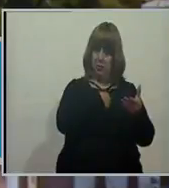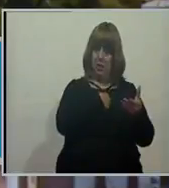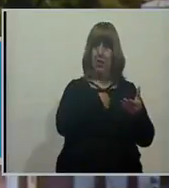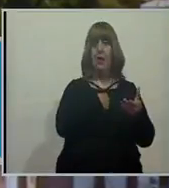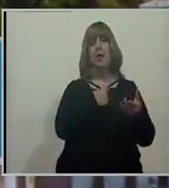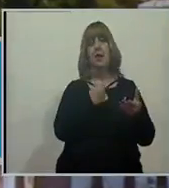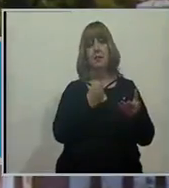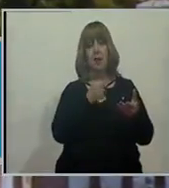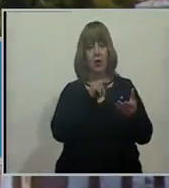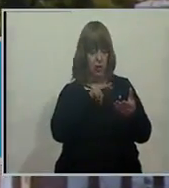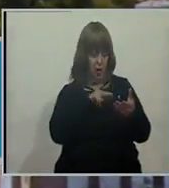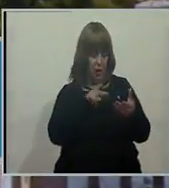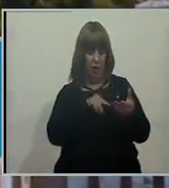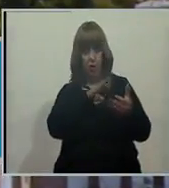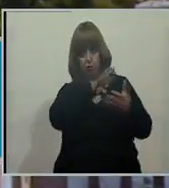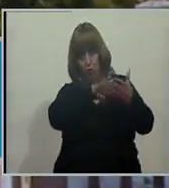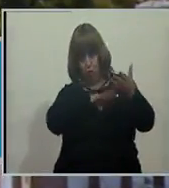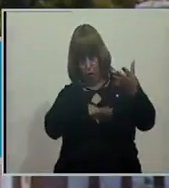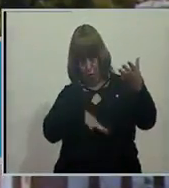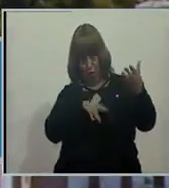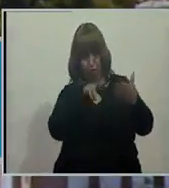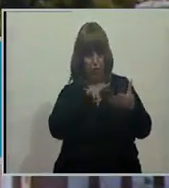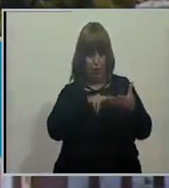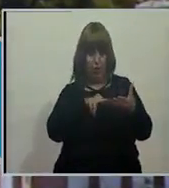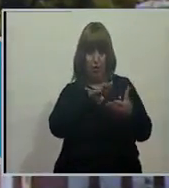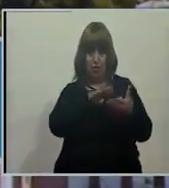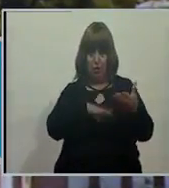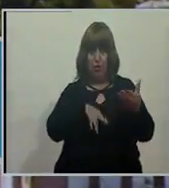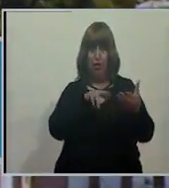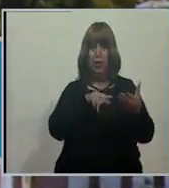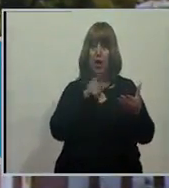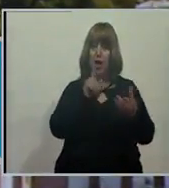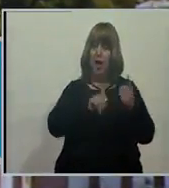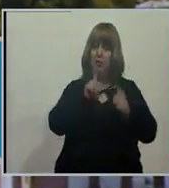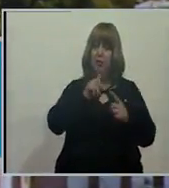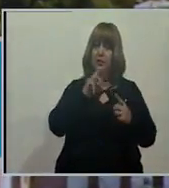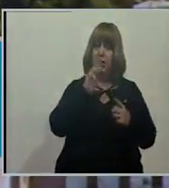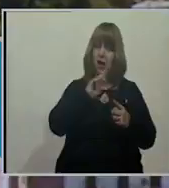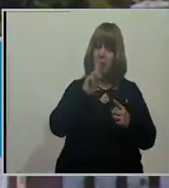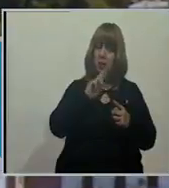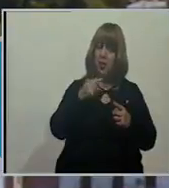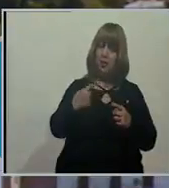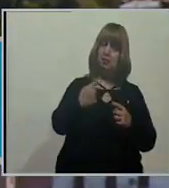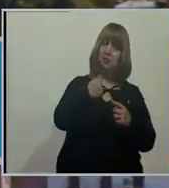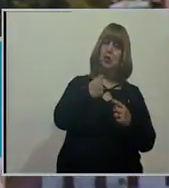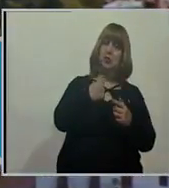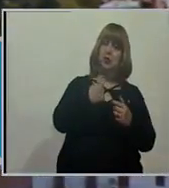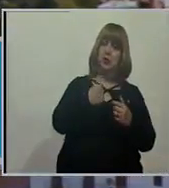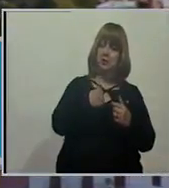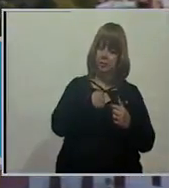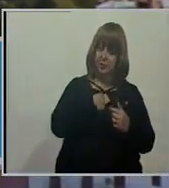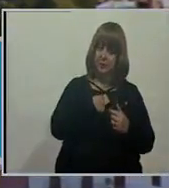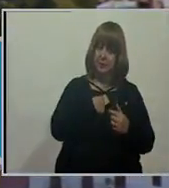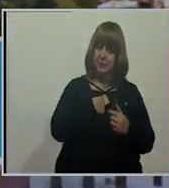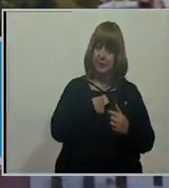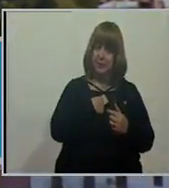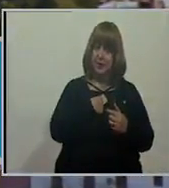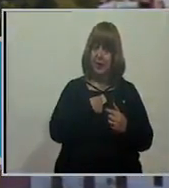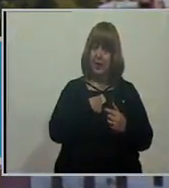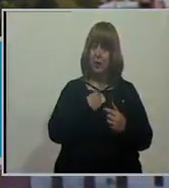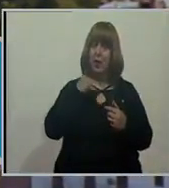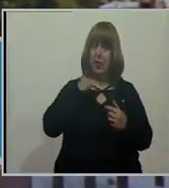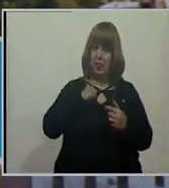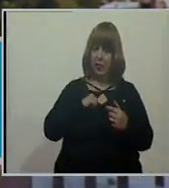como los leo siempre a todos o a través de las redes sociales que nos mantenemos conectados siempre, siempre hay alguien que te dice algo que te puede